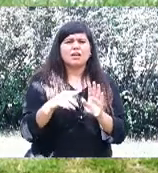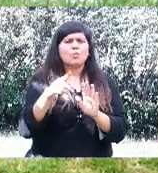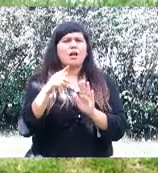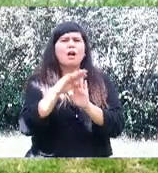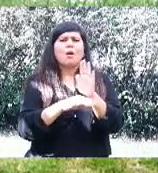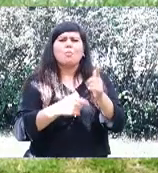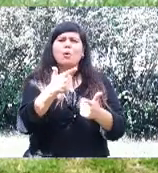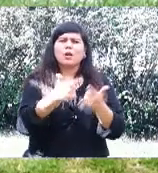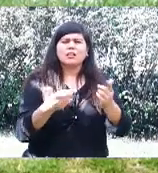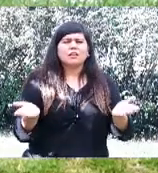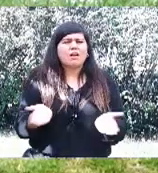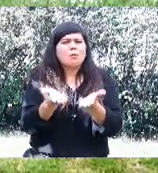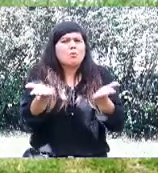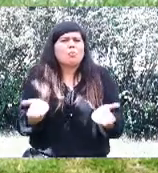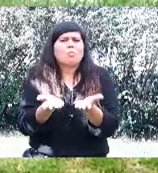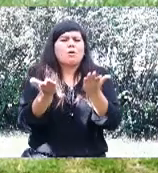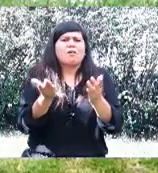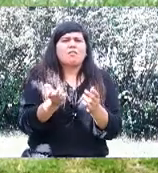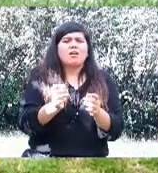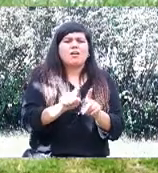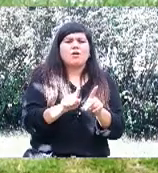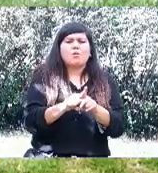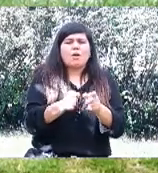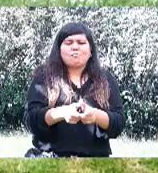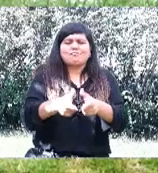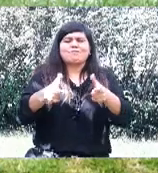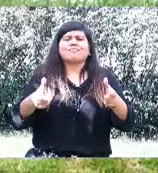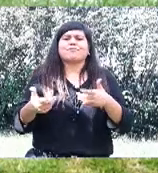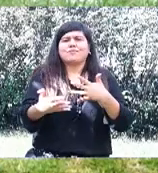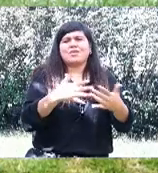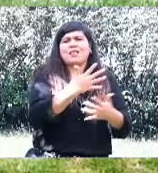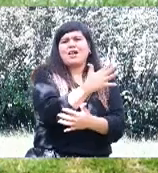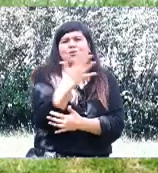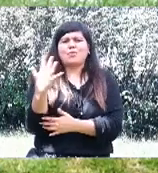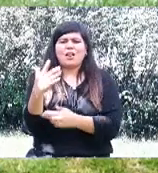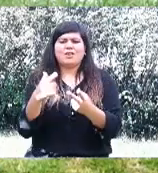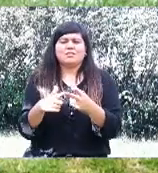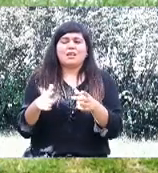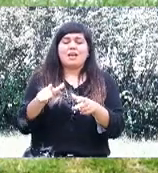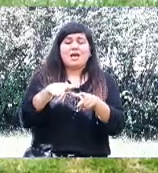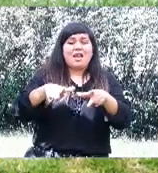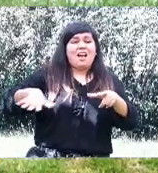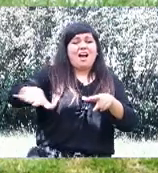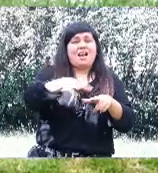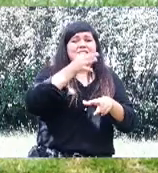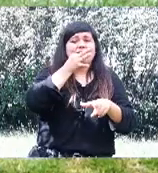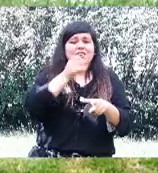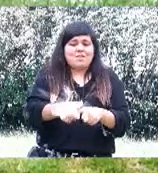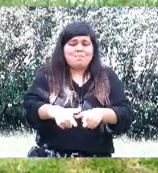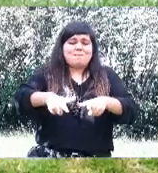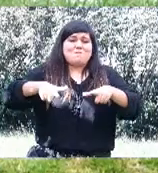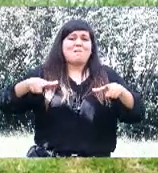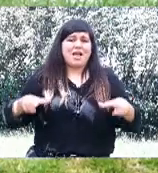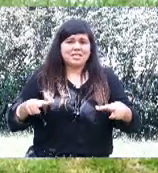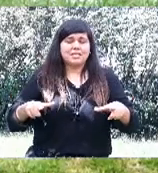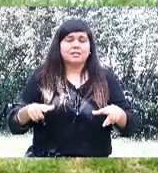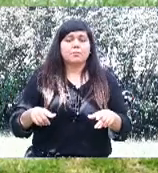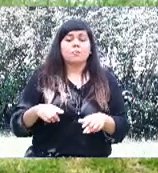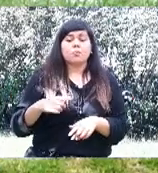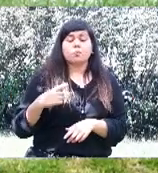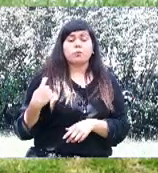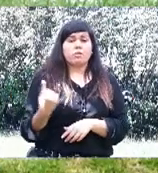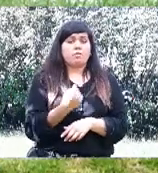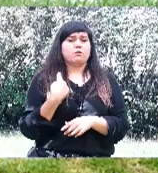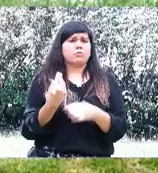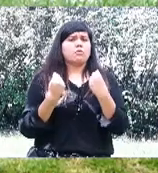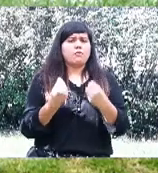urbano que lo que promueve es aumentar el acceso a la naturaleza aumentar el acceso a áreas verdes cosas así en general Somos buenos